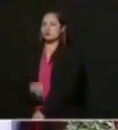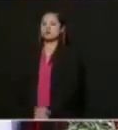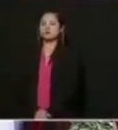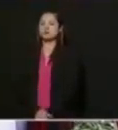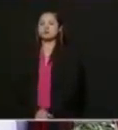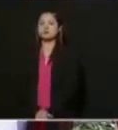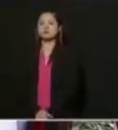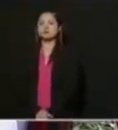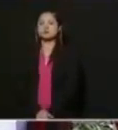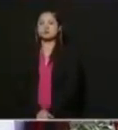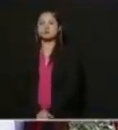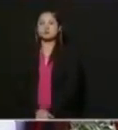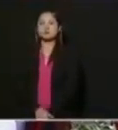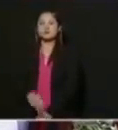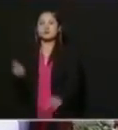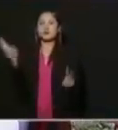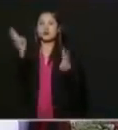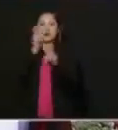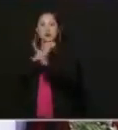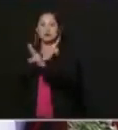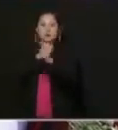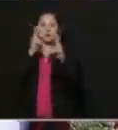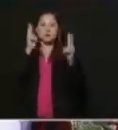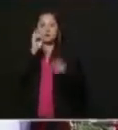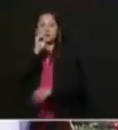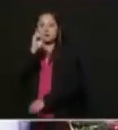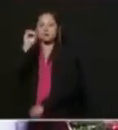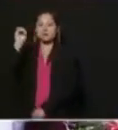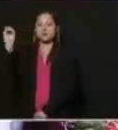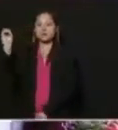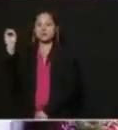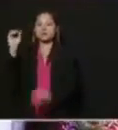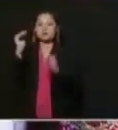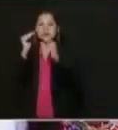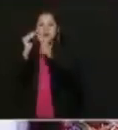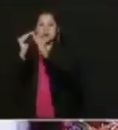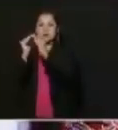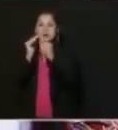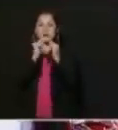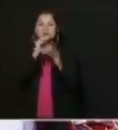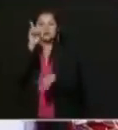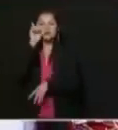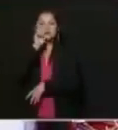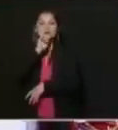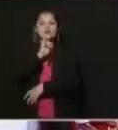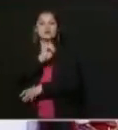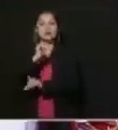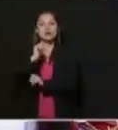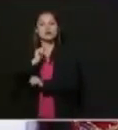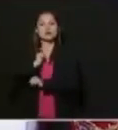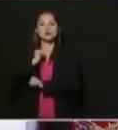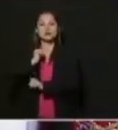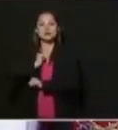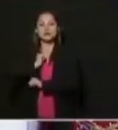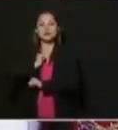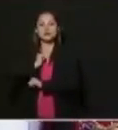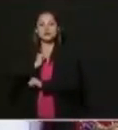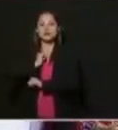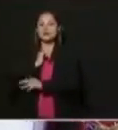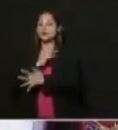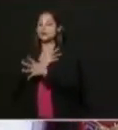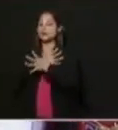del oeste. Viento del oeste. Casa de las mujeres guerreras. Casa de la mujer. Con amor te